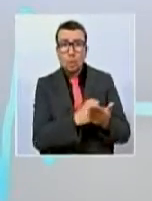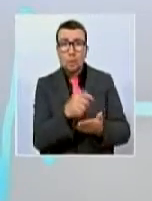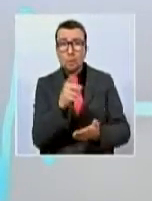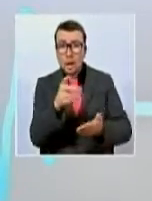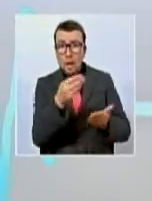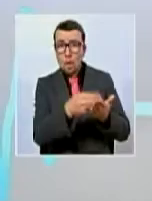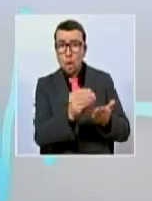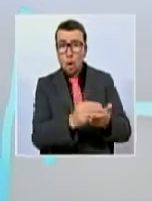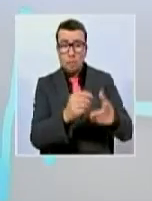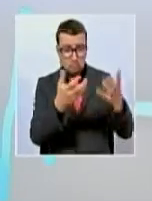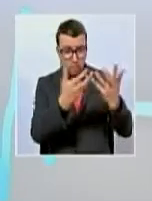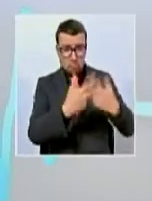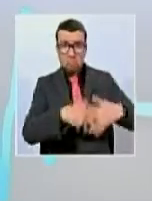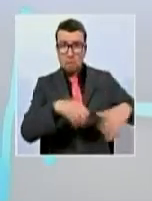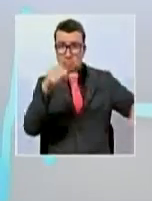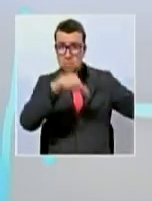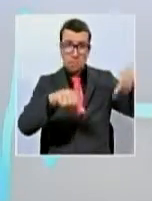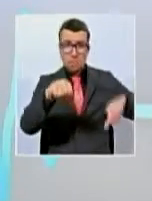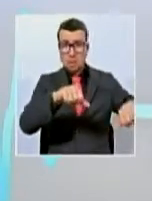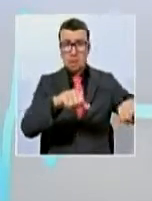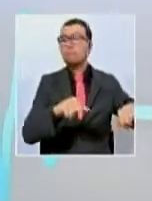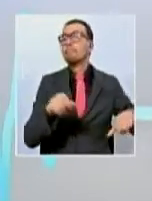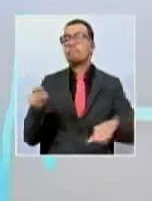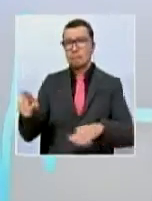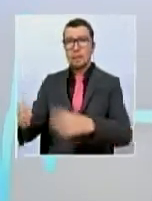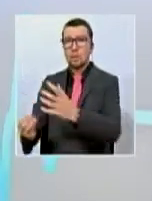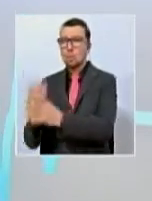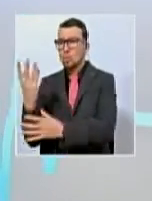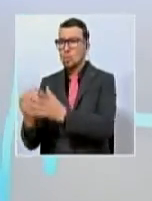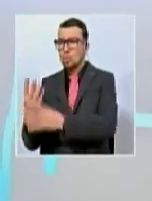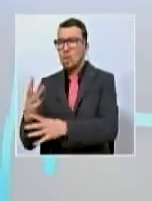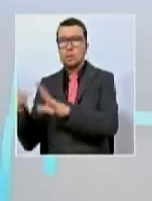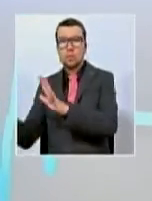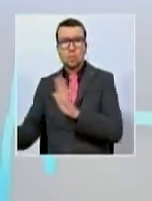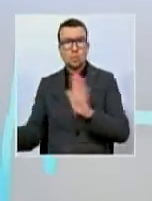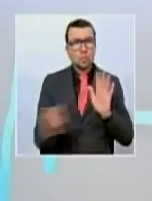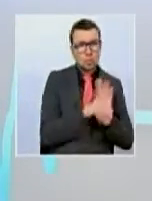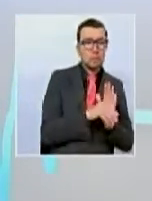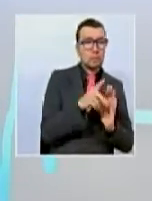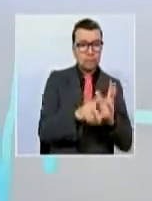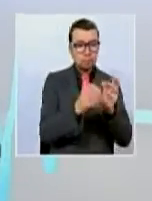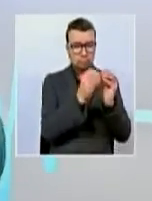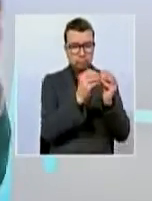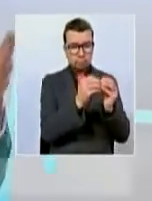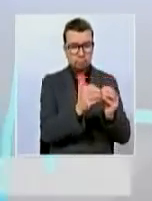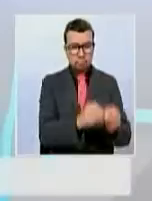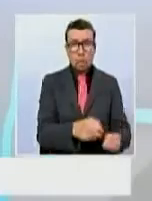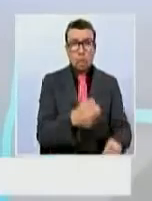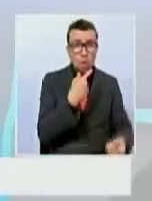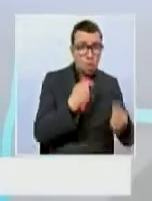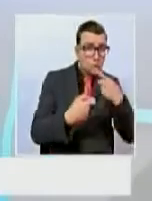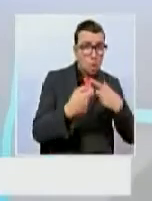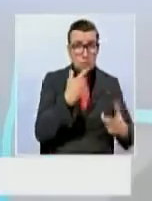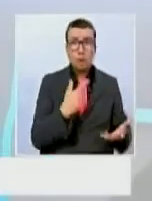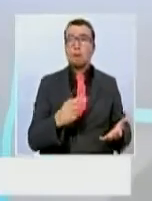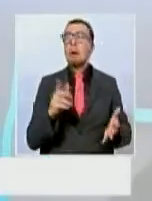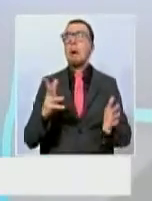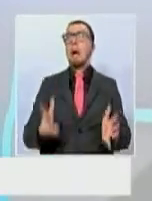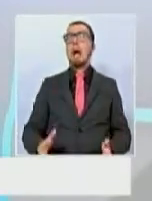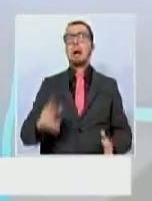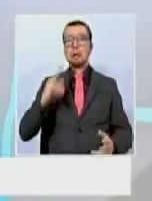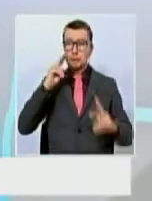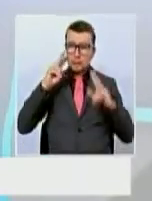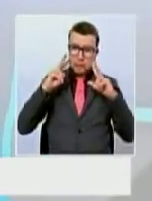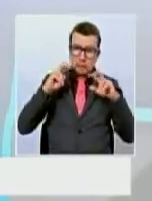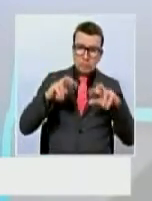grandes laboratorios son o tienen plantas medicinales. Habría que mirar muy bien la historia de la medicina, de dónde